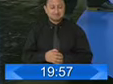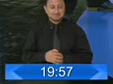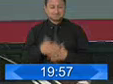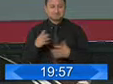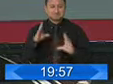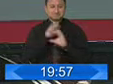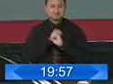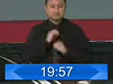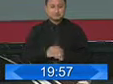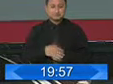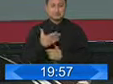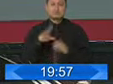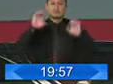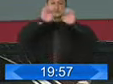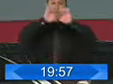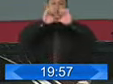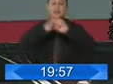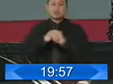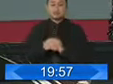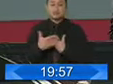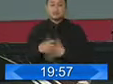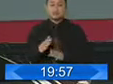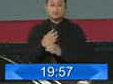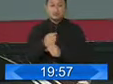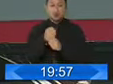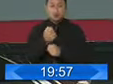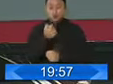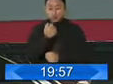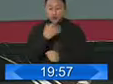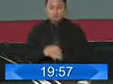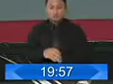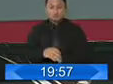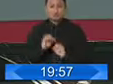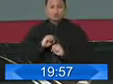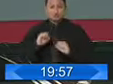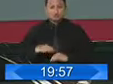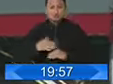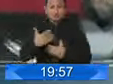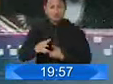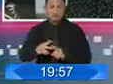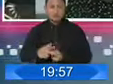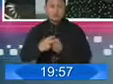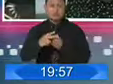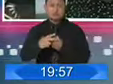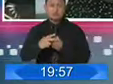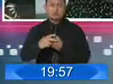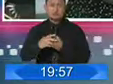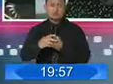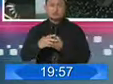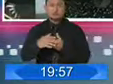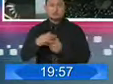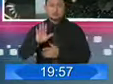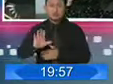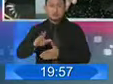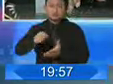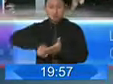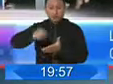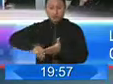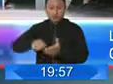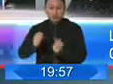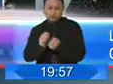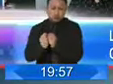buenas noches. Las empresas de medicina prepagada y las aseguradoras comienzan a ajustar sus contratos